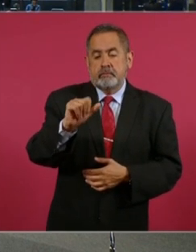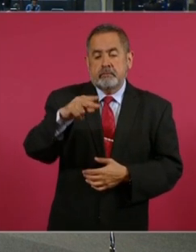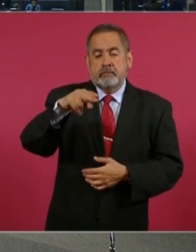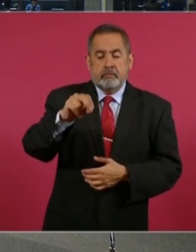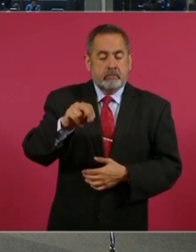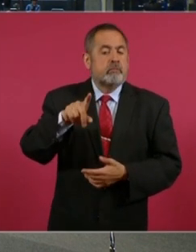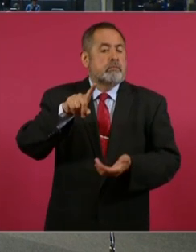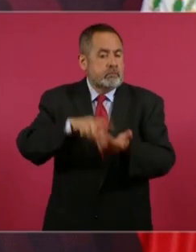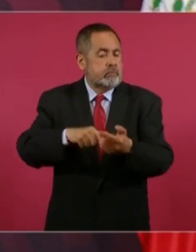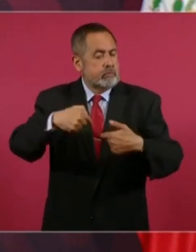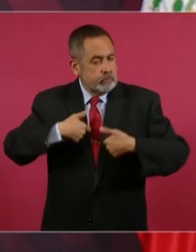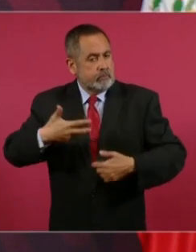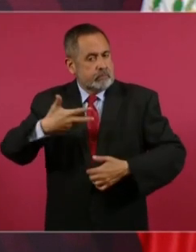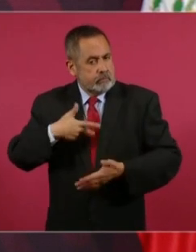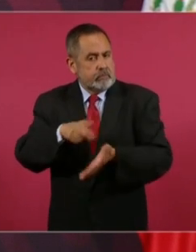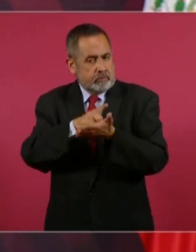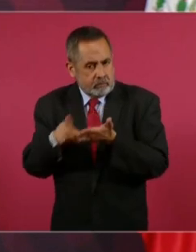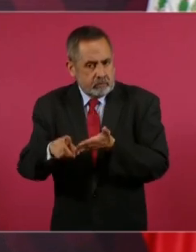derechos